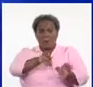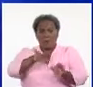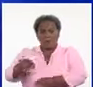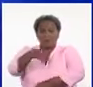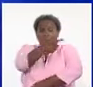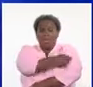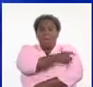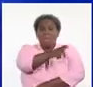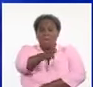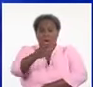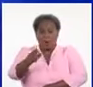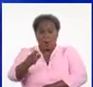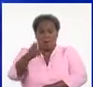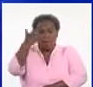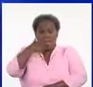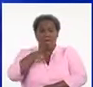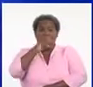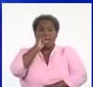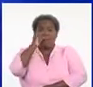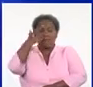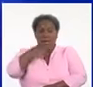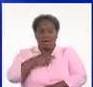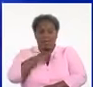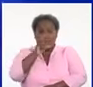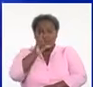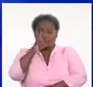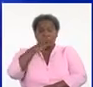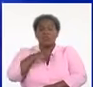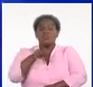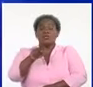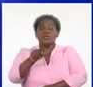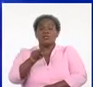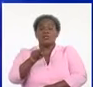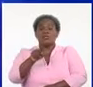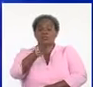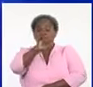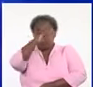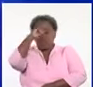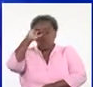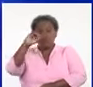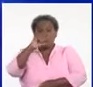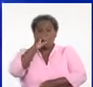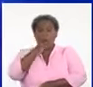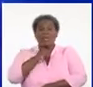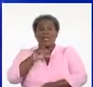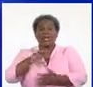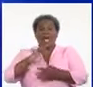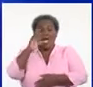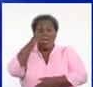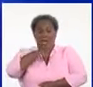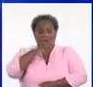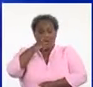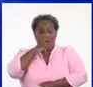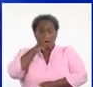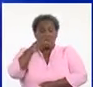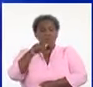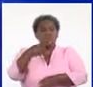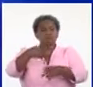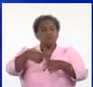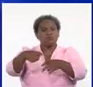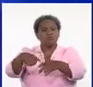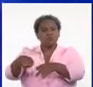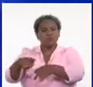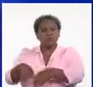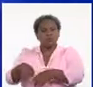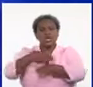Abdala, Soberana, además de todos los candidatos vacunales, pues muchas cosas positivas en la historia de este